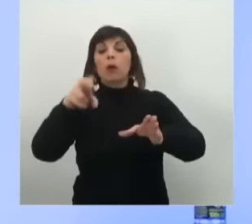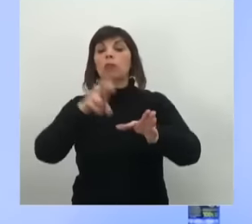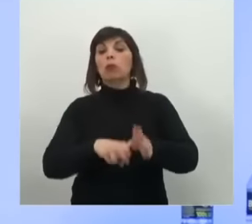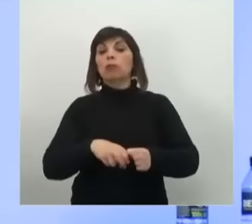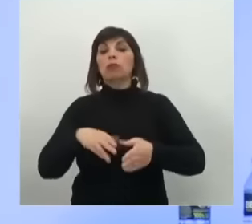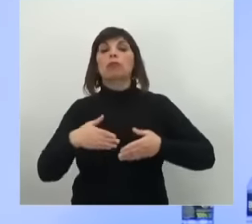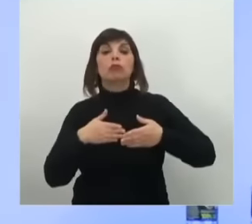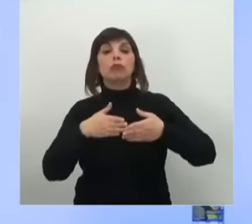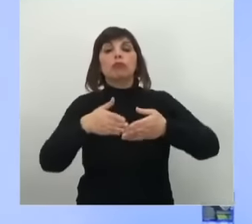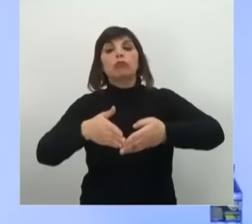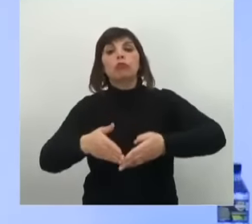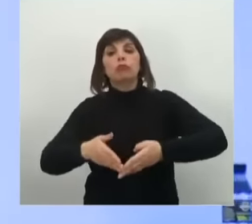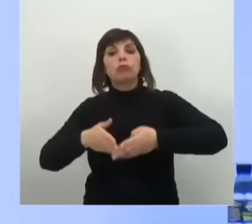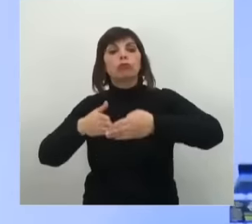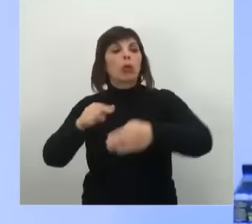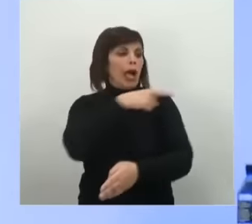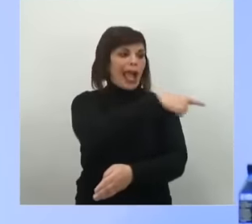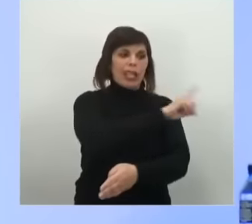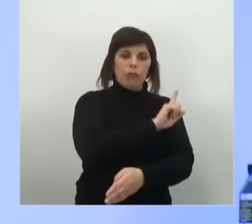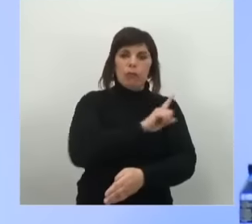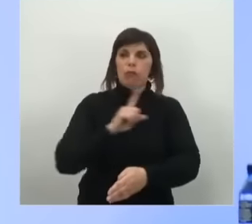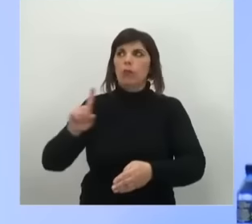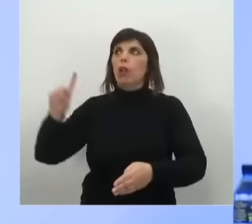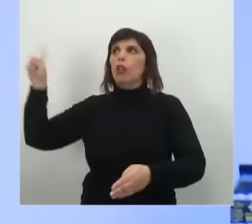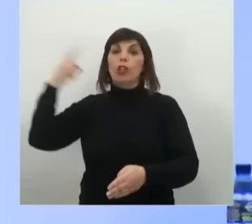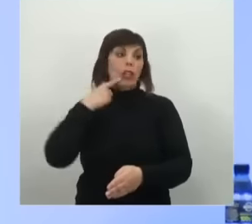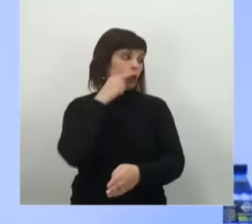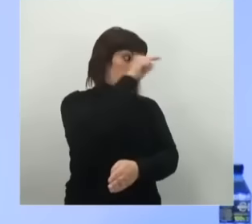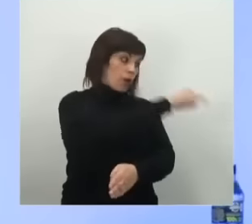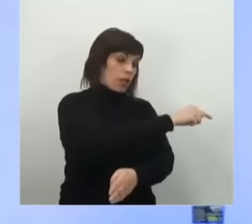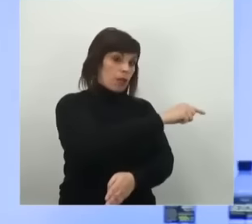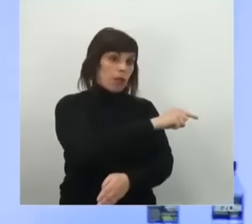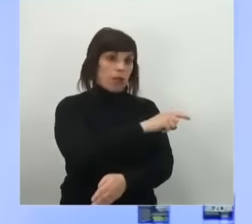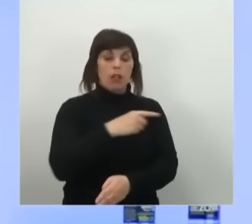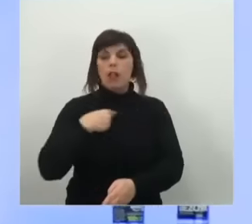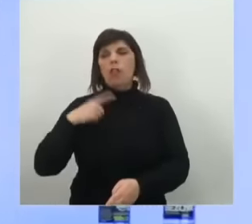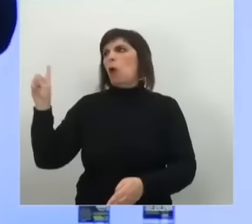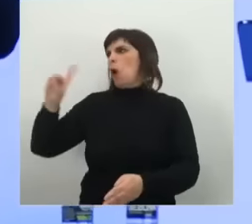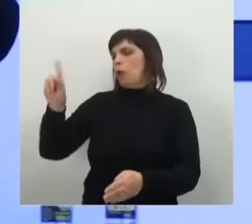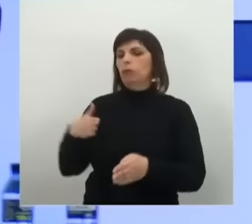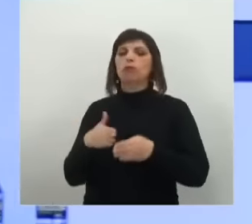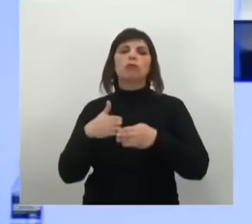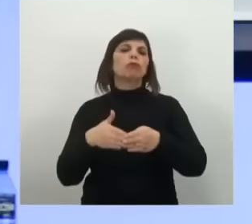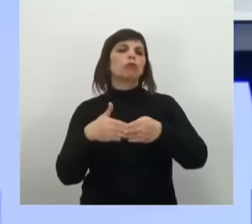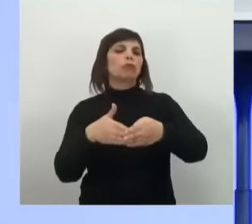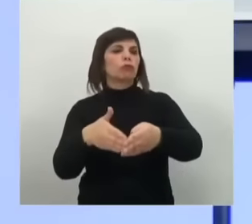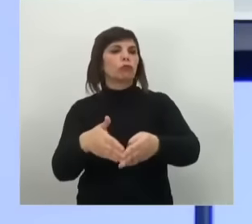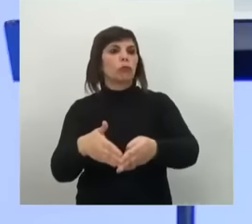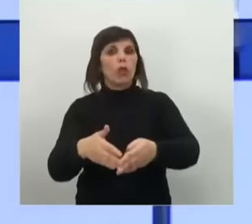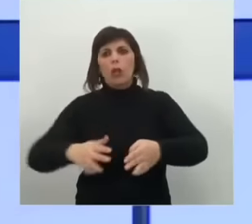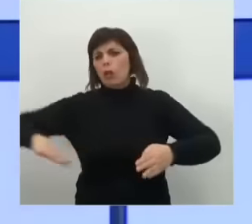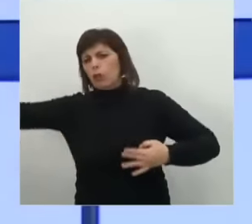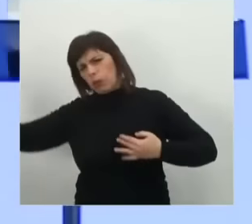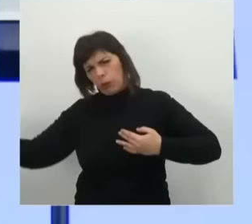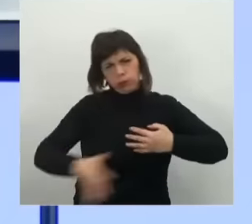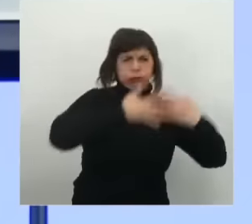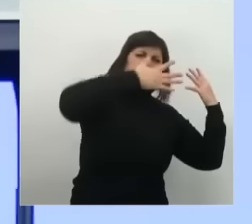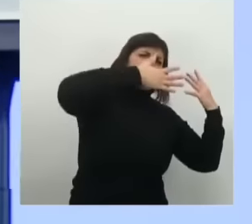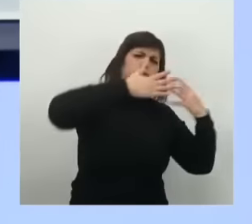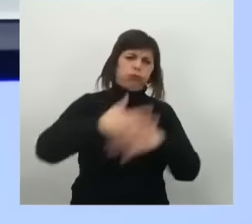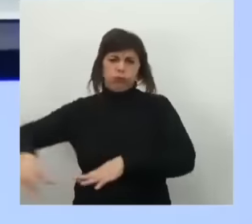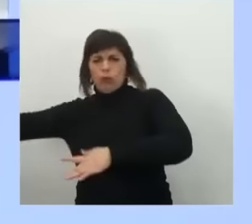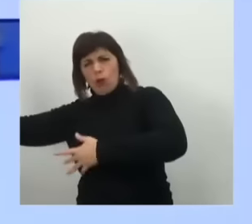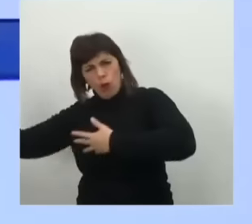los que estaban adentro de aquella nave entonces empiezan a decir Quién fue el que provocó esta